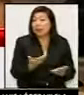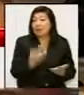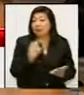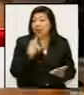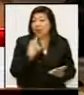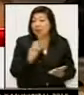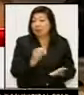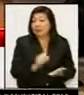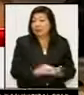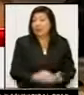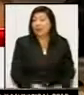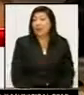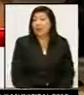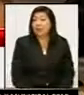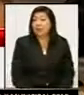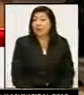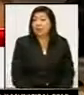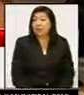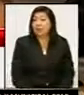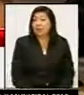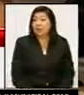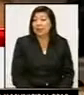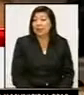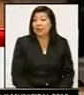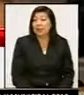denunciada y demás.